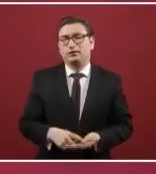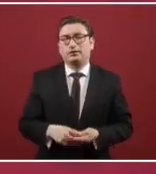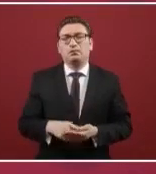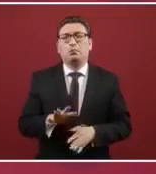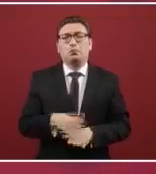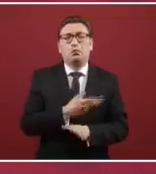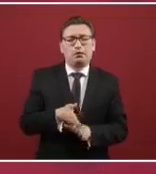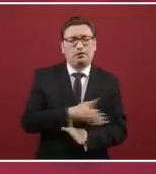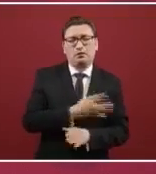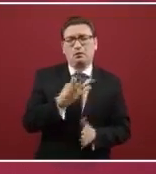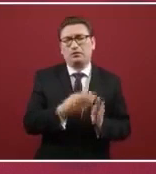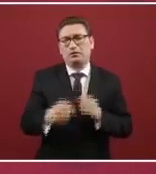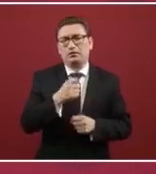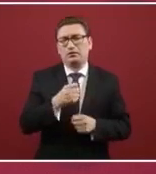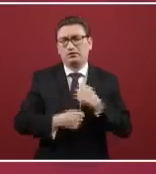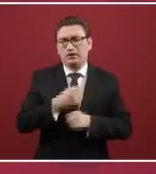Después de 4 años,